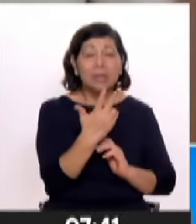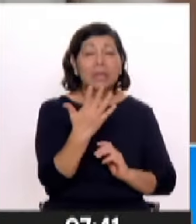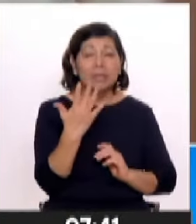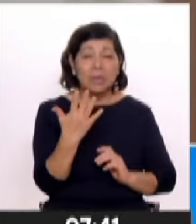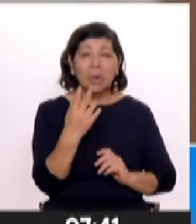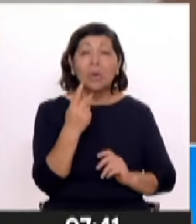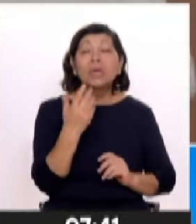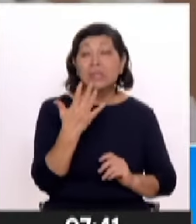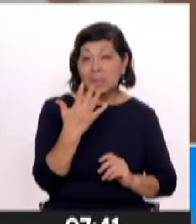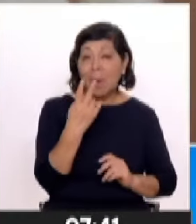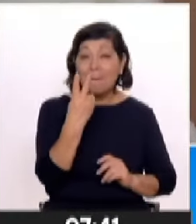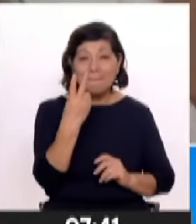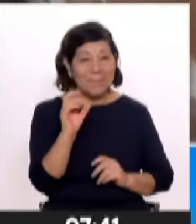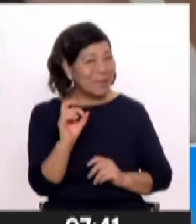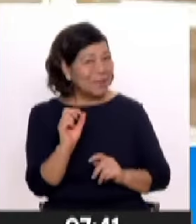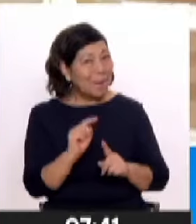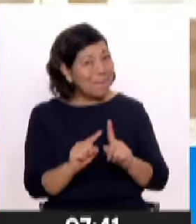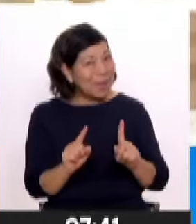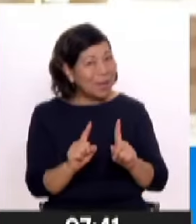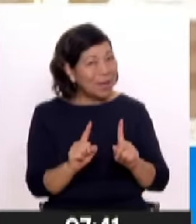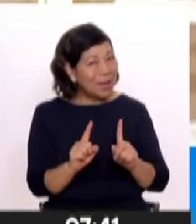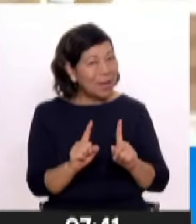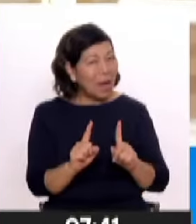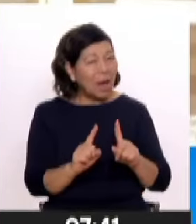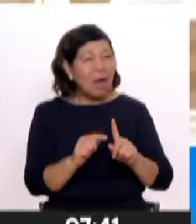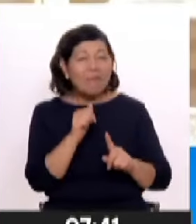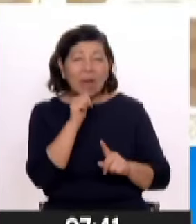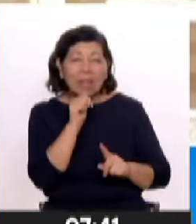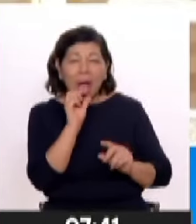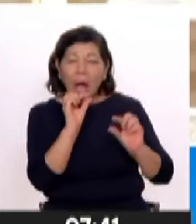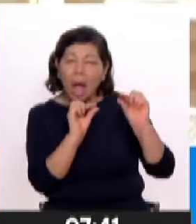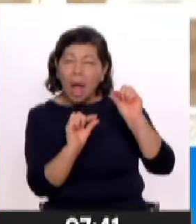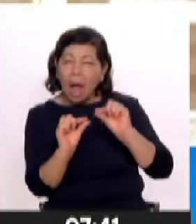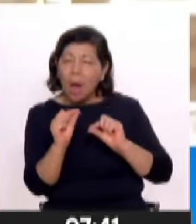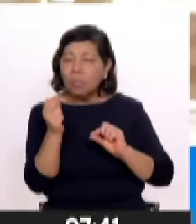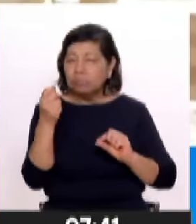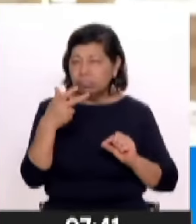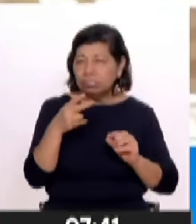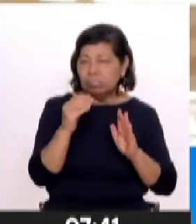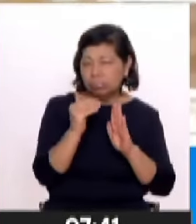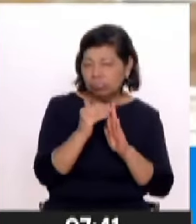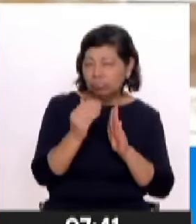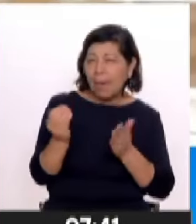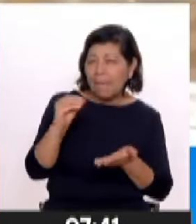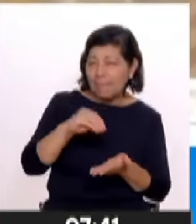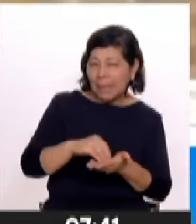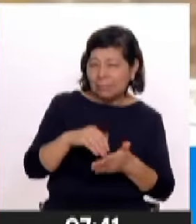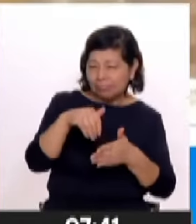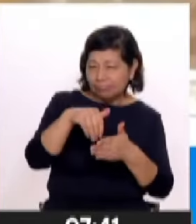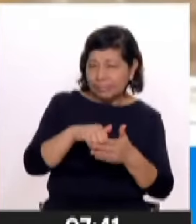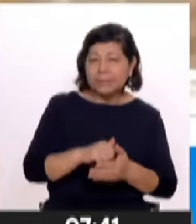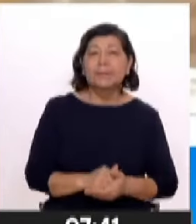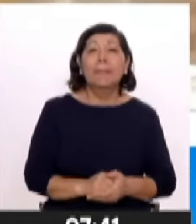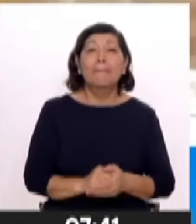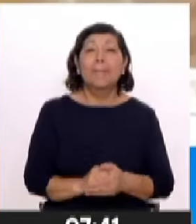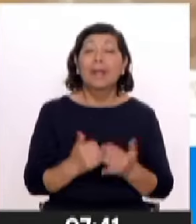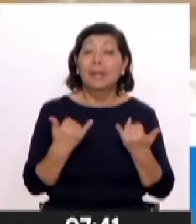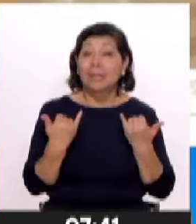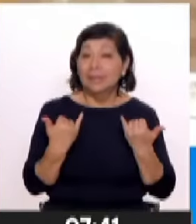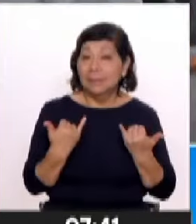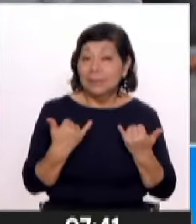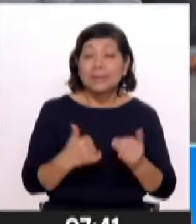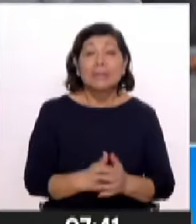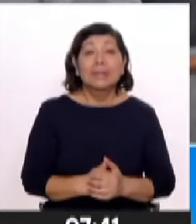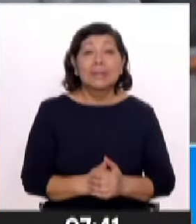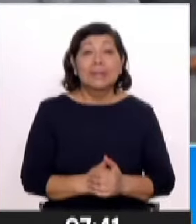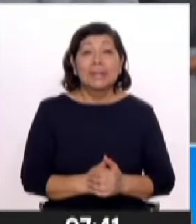31.520, pero no lo hizo sobre la 1, la 3 y la tercera disposición complementaria. Entonces, en esta